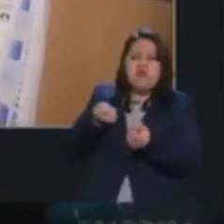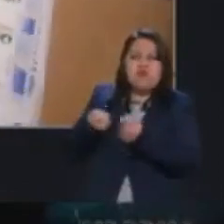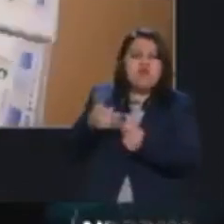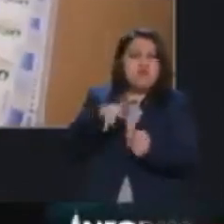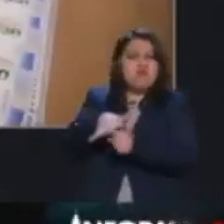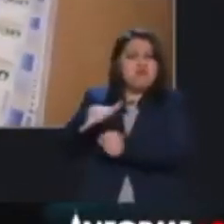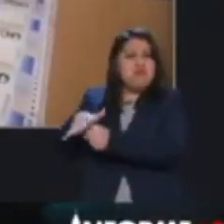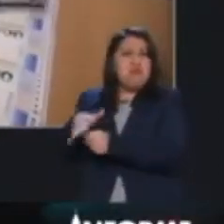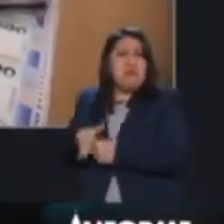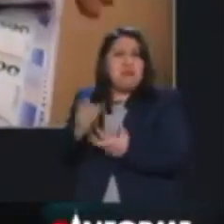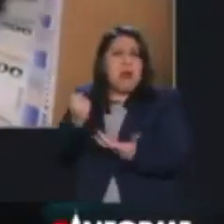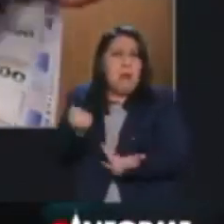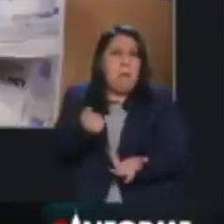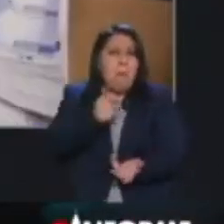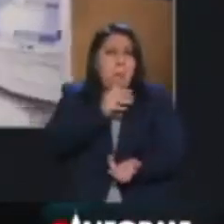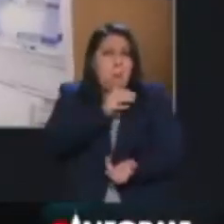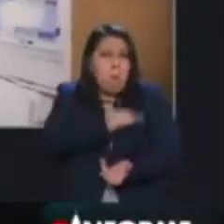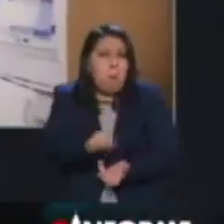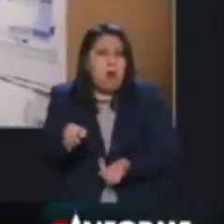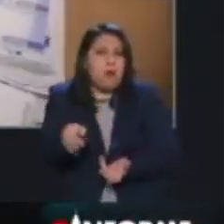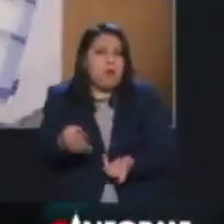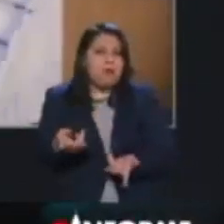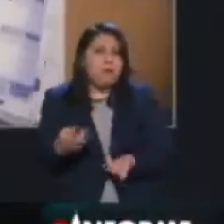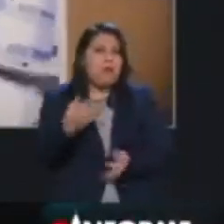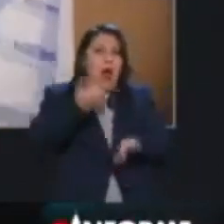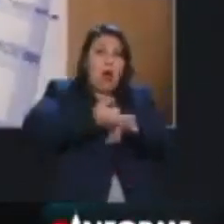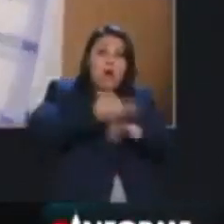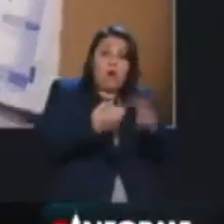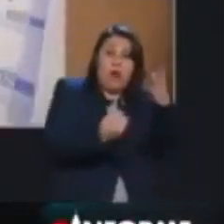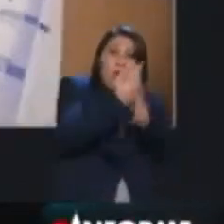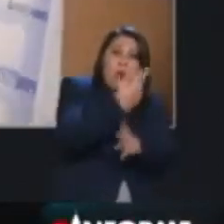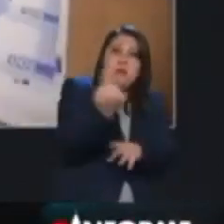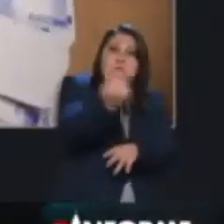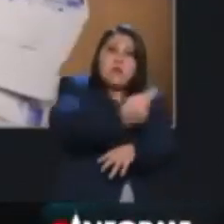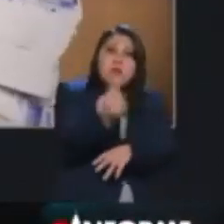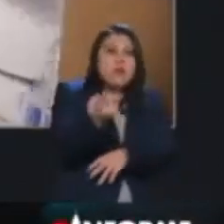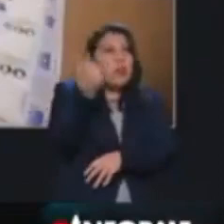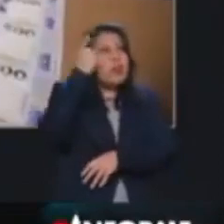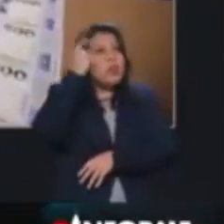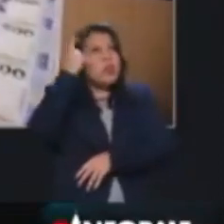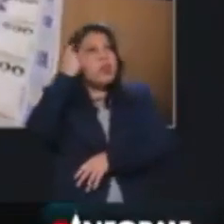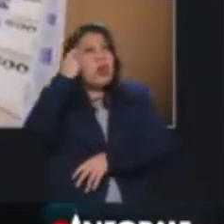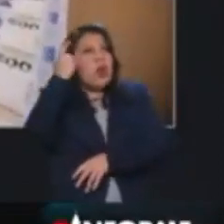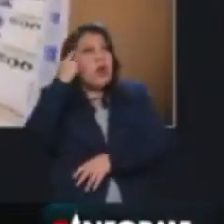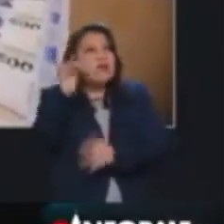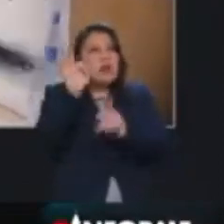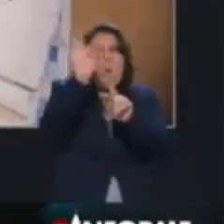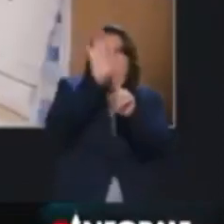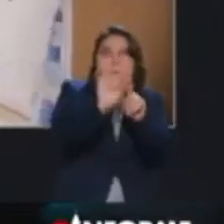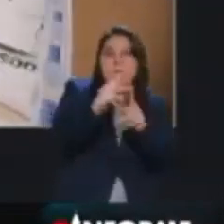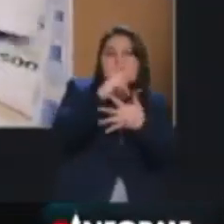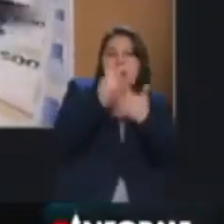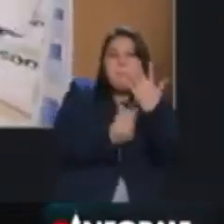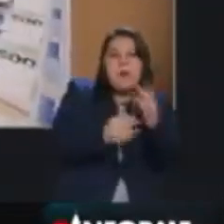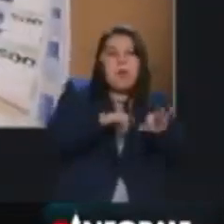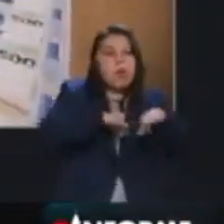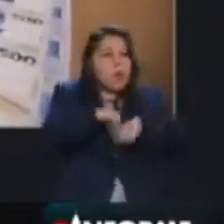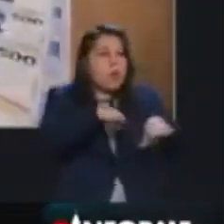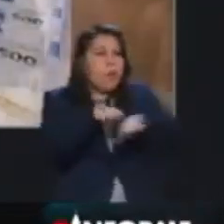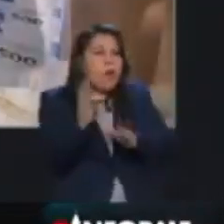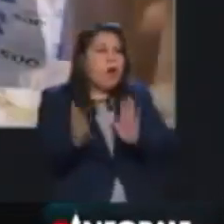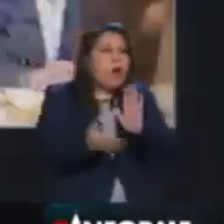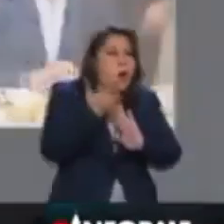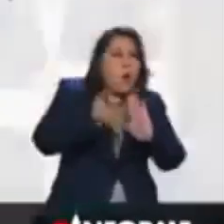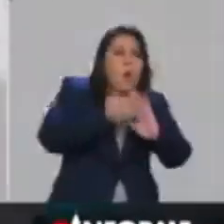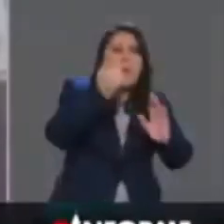razón no puedan dejar de operar, como dijo el presidente, pues que le busquen de qué forma reducir gastos, ¿no? Pues buscar mejores